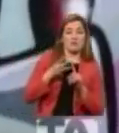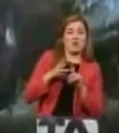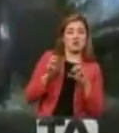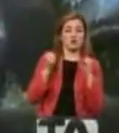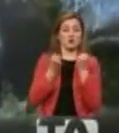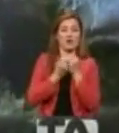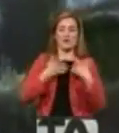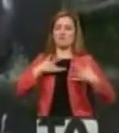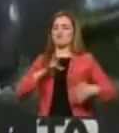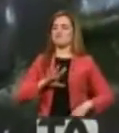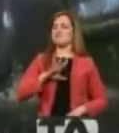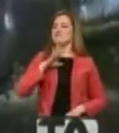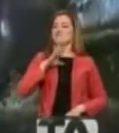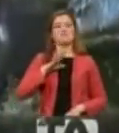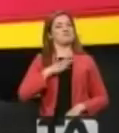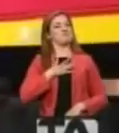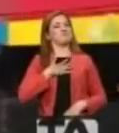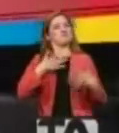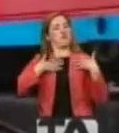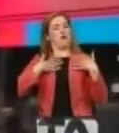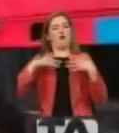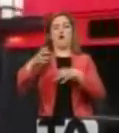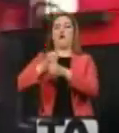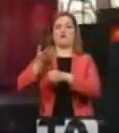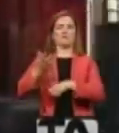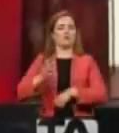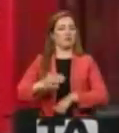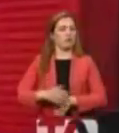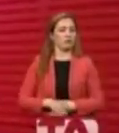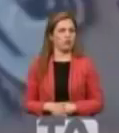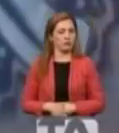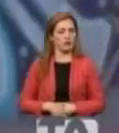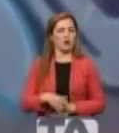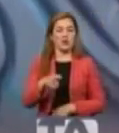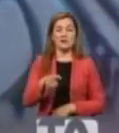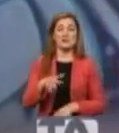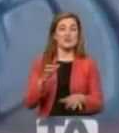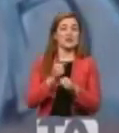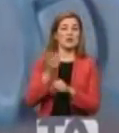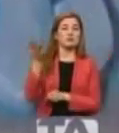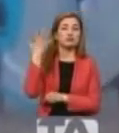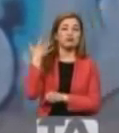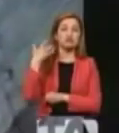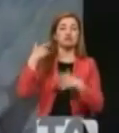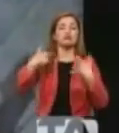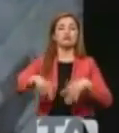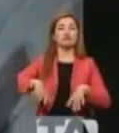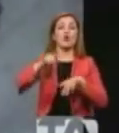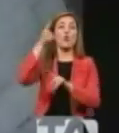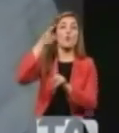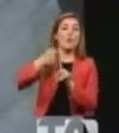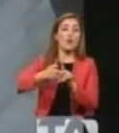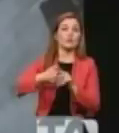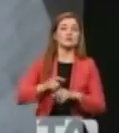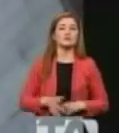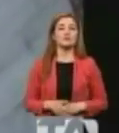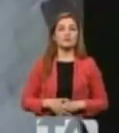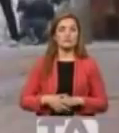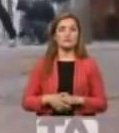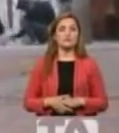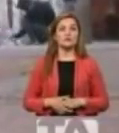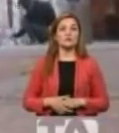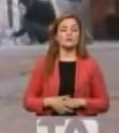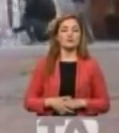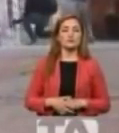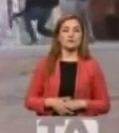sus cometimientos. Este tipo de actos vandálicos se vienen realizando desde hace un mes atrás y hasta